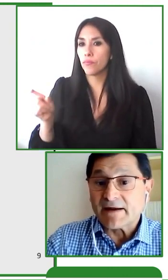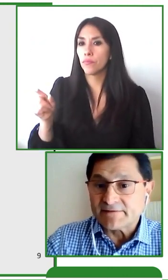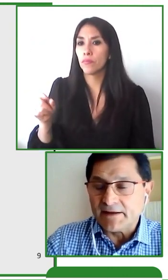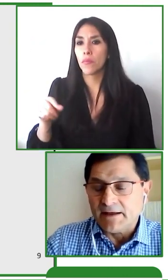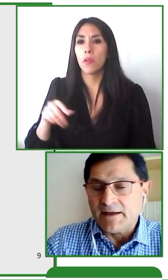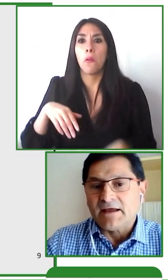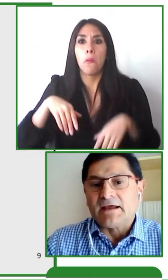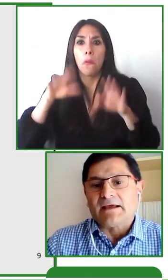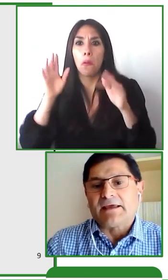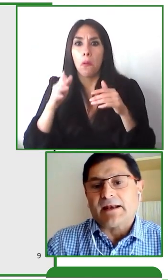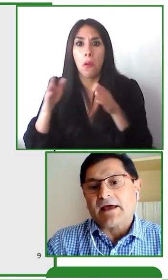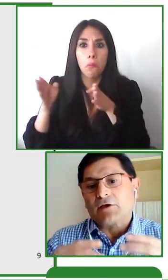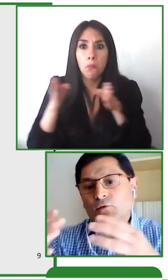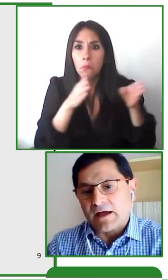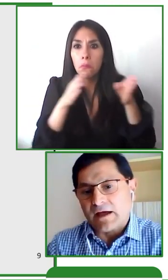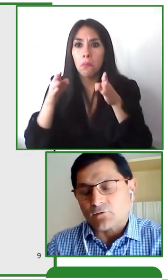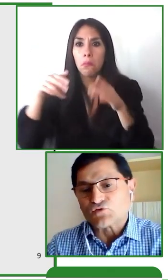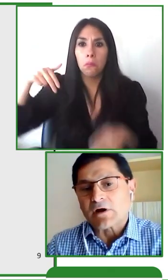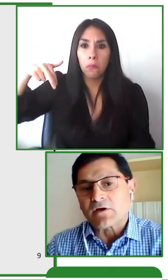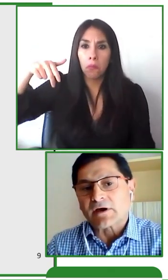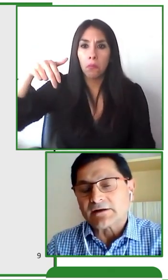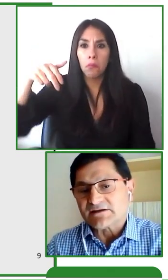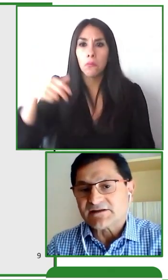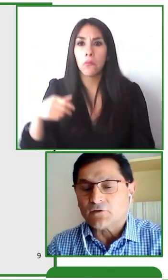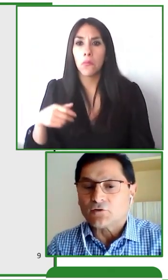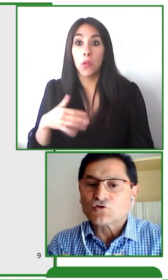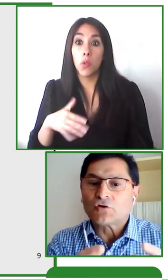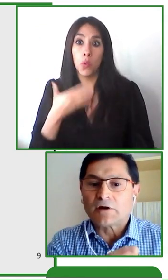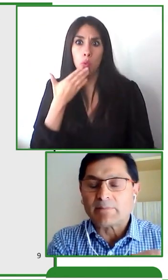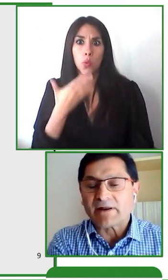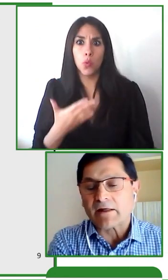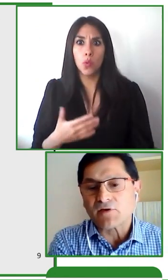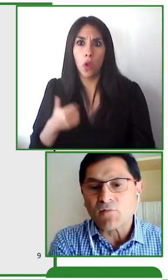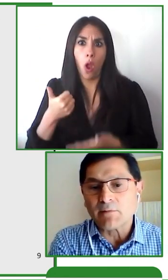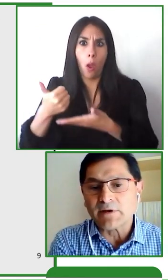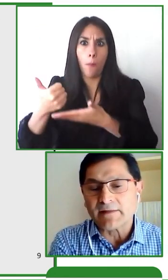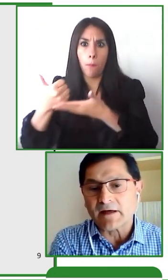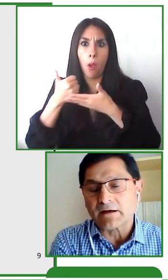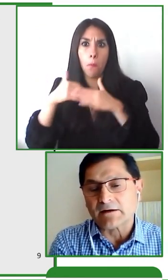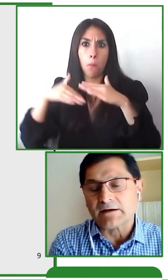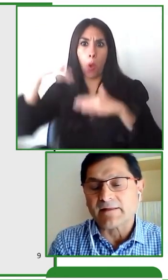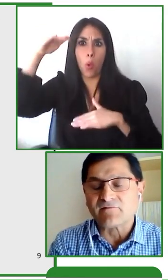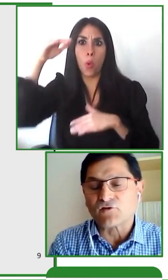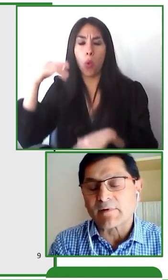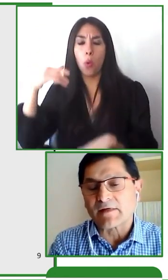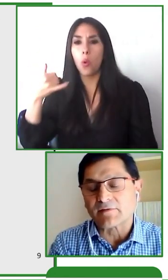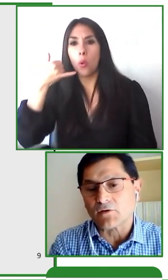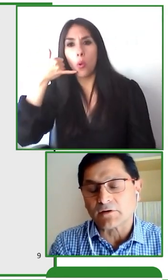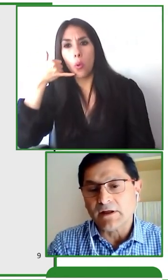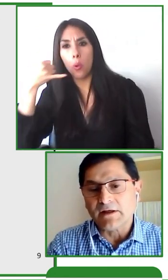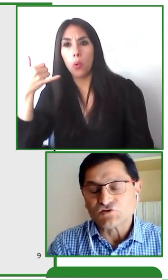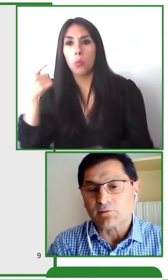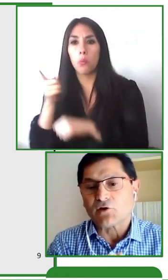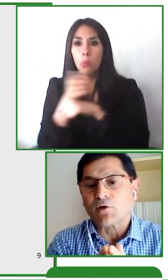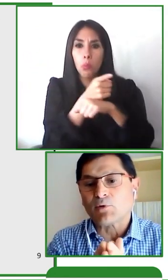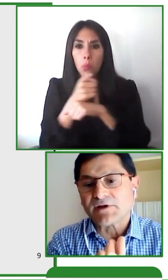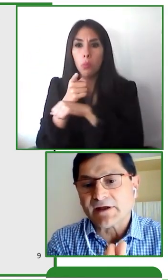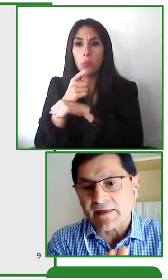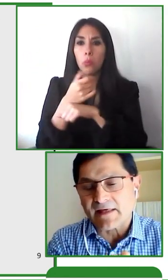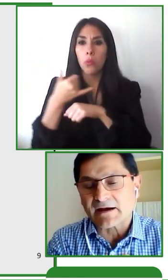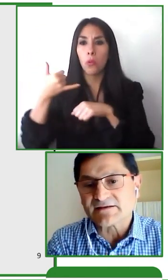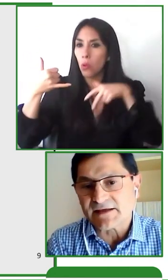Esa es la parte que le ayuda al usuario a llegar al destino. No solo la aplicación móvil le da información